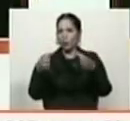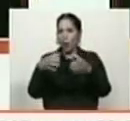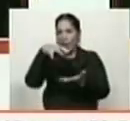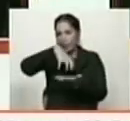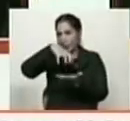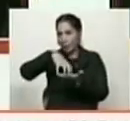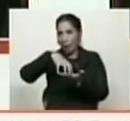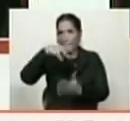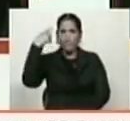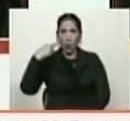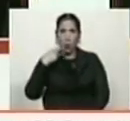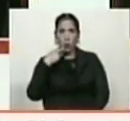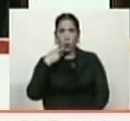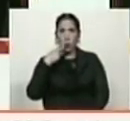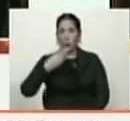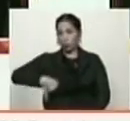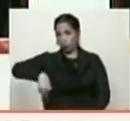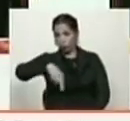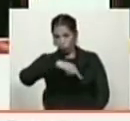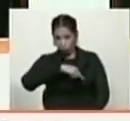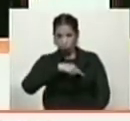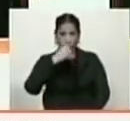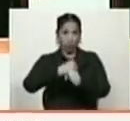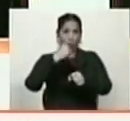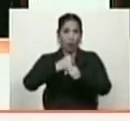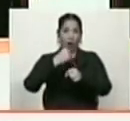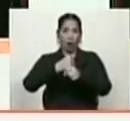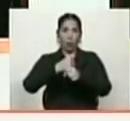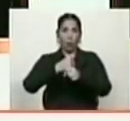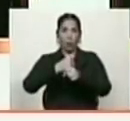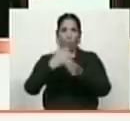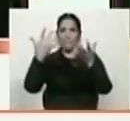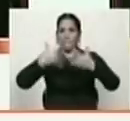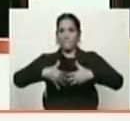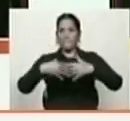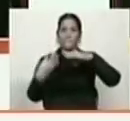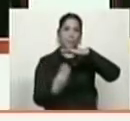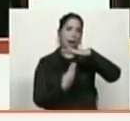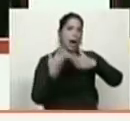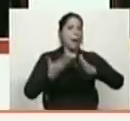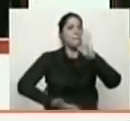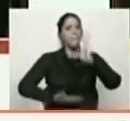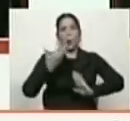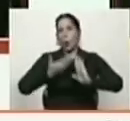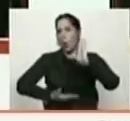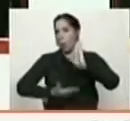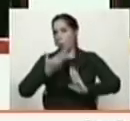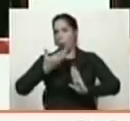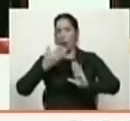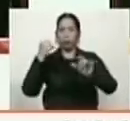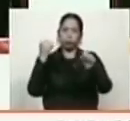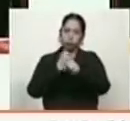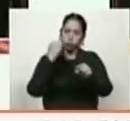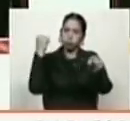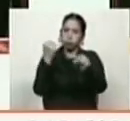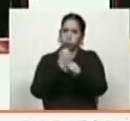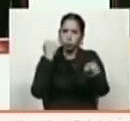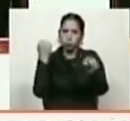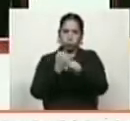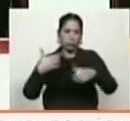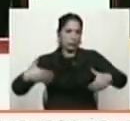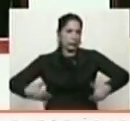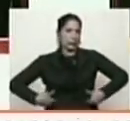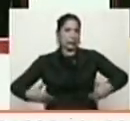también los trabajadores y trabajadoras de las empresas básicas han tenido un papel importante en